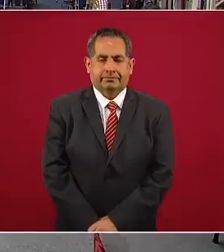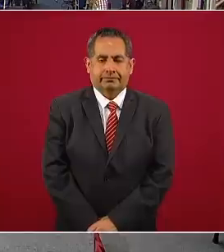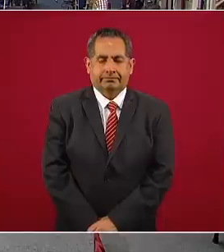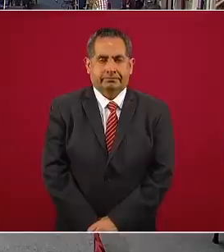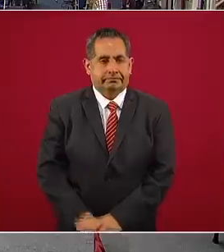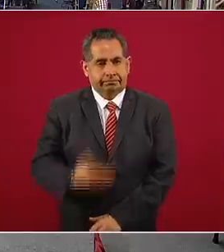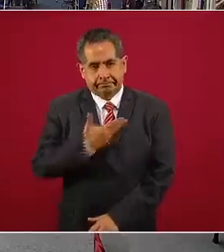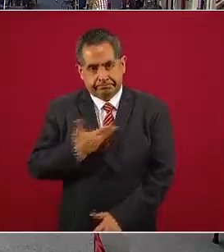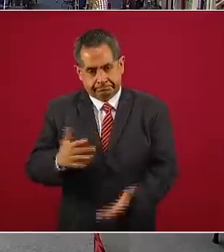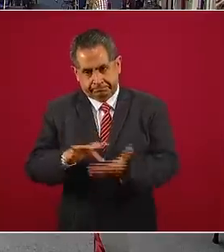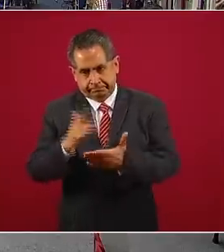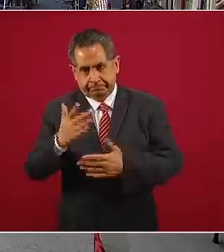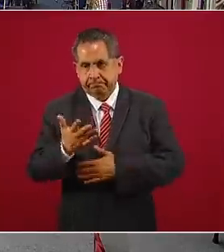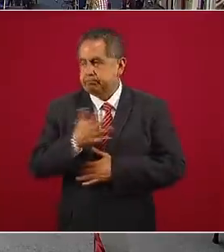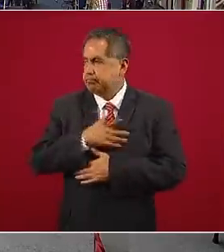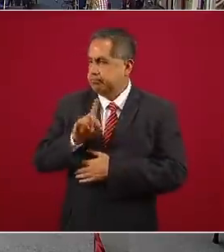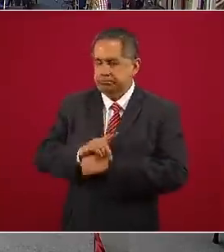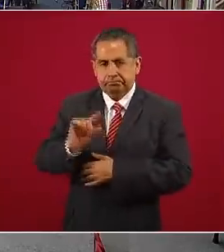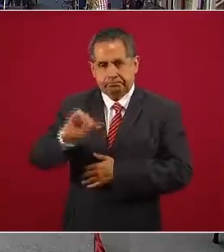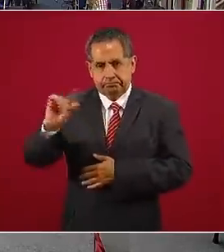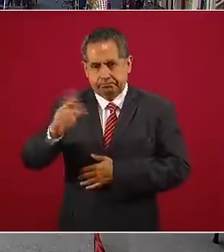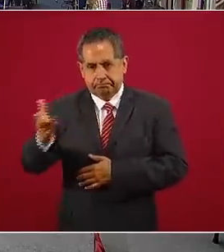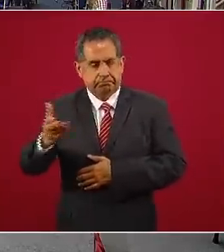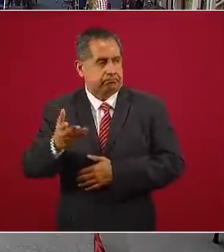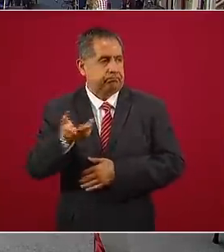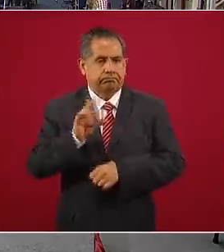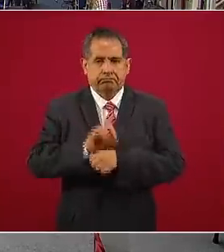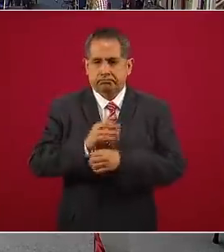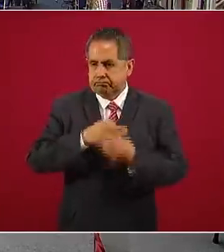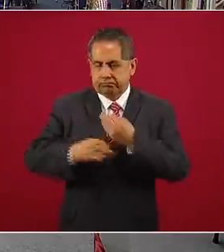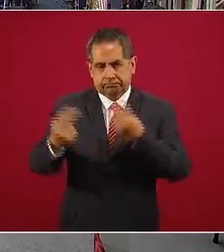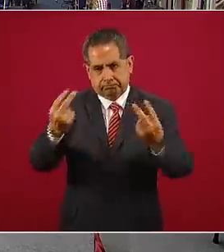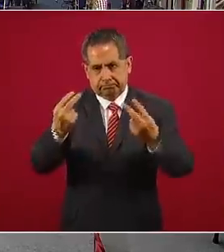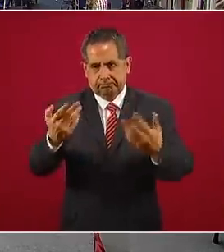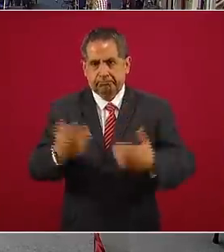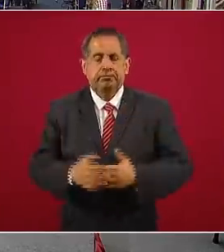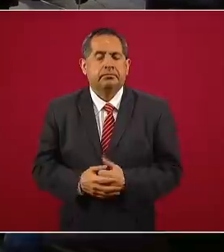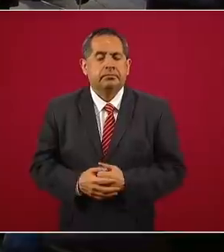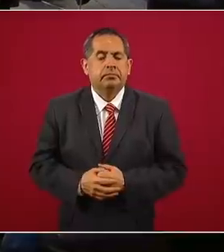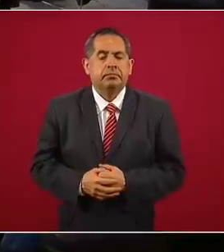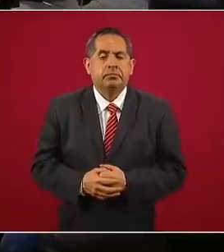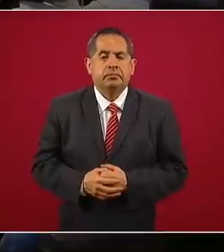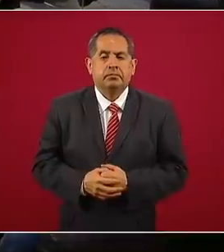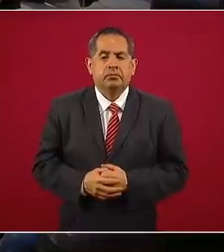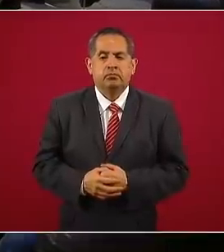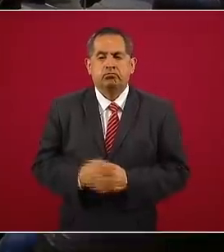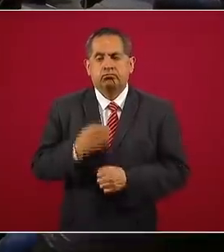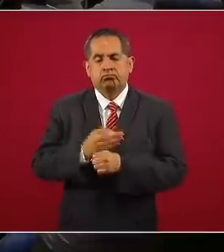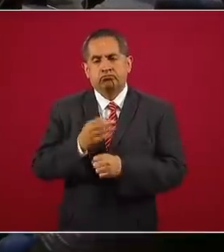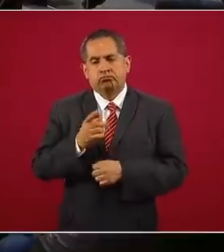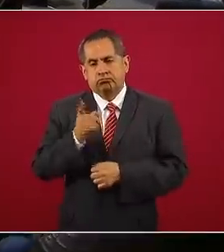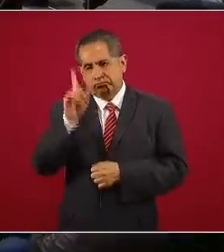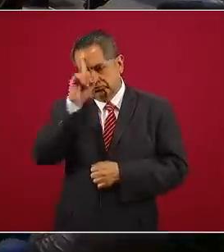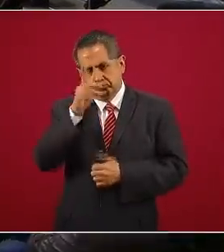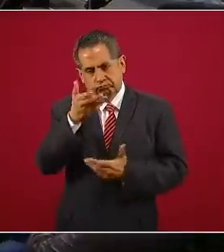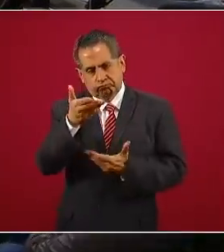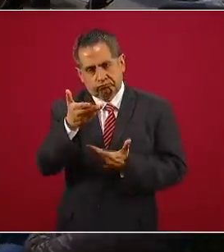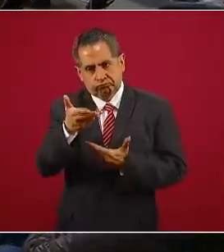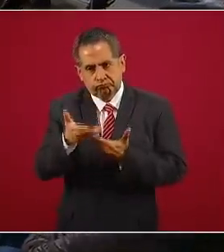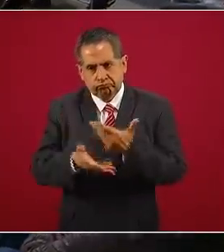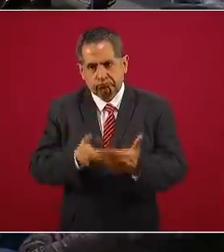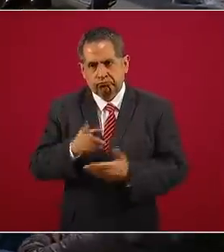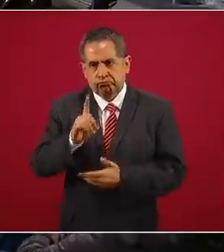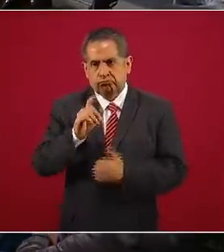gracias 300 buenos días los funcionarios buenos días a la gente que lo ve presiente a mí le voy a hacer un exhorto de manera